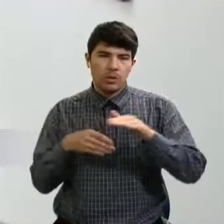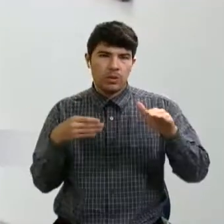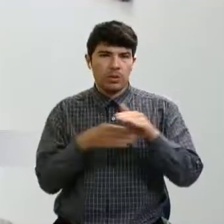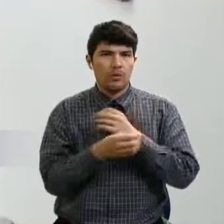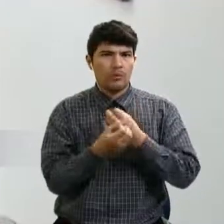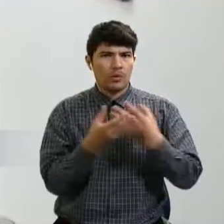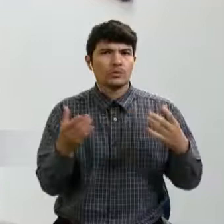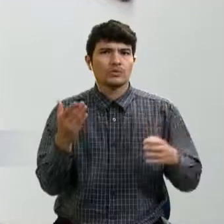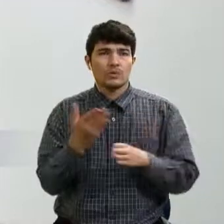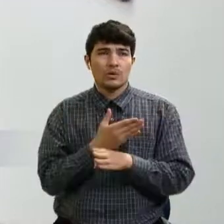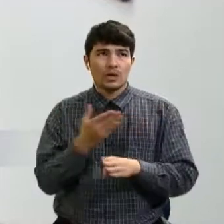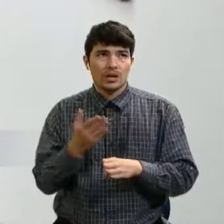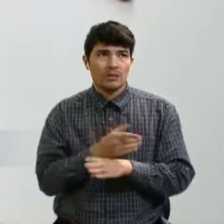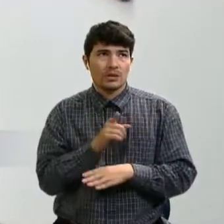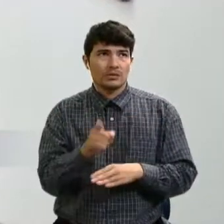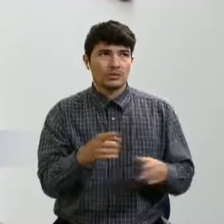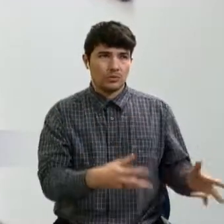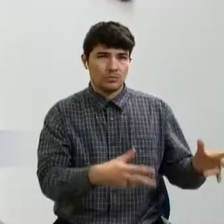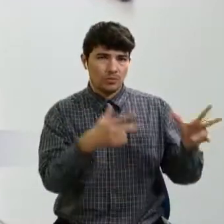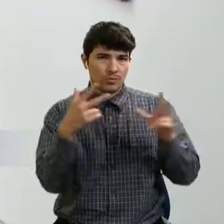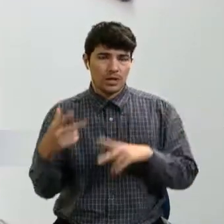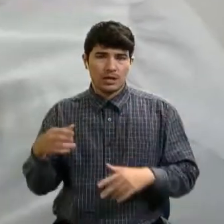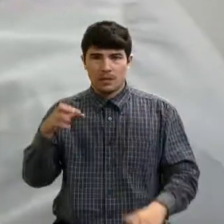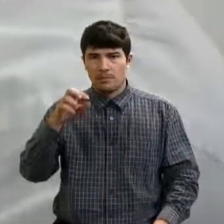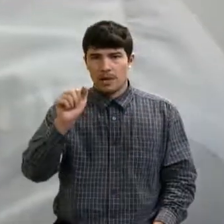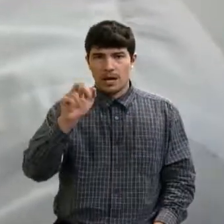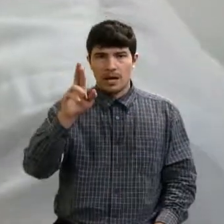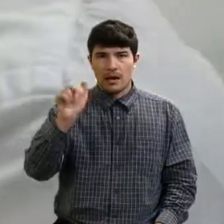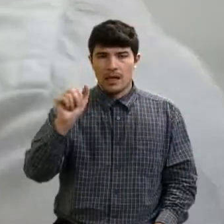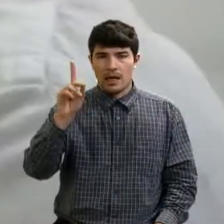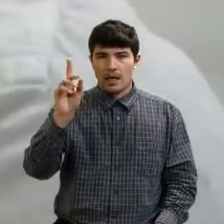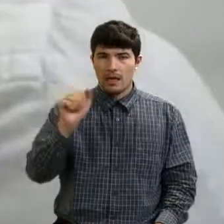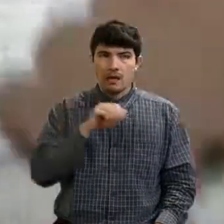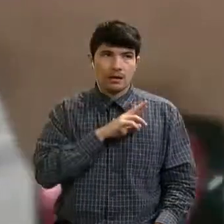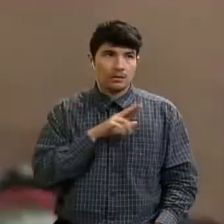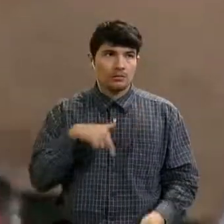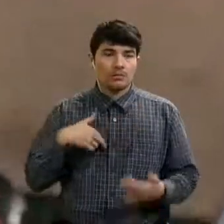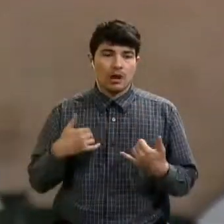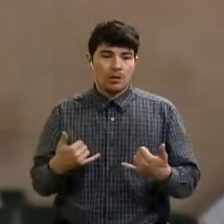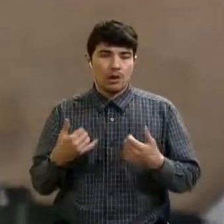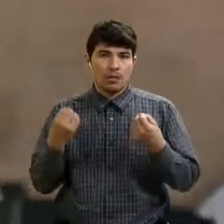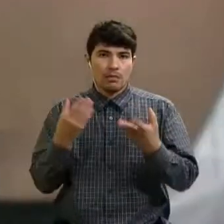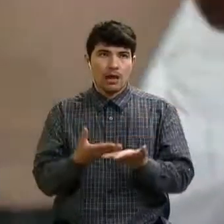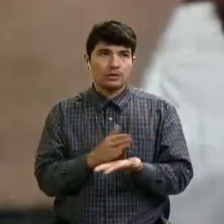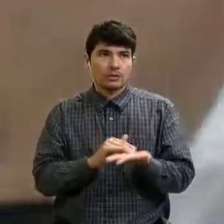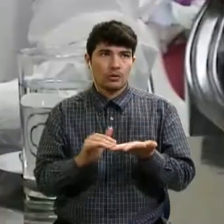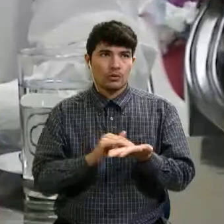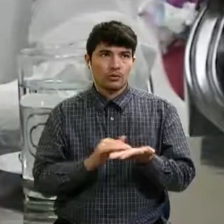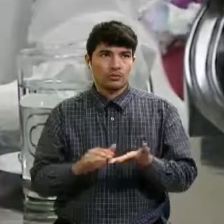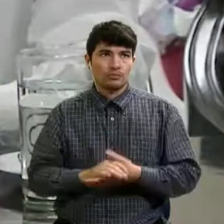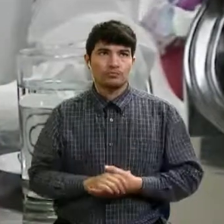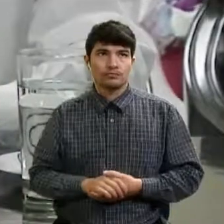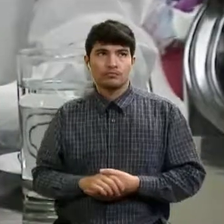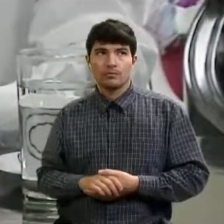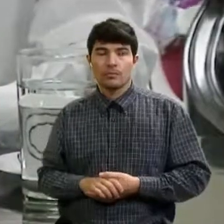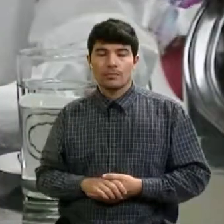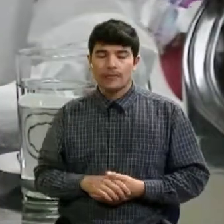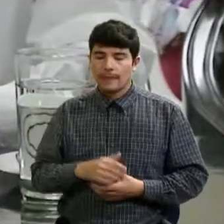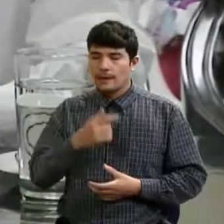inconvenientes en el puente de la parada y vamos a ver qué soluciones podemos llevar mirar